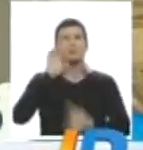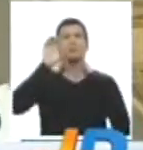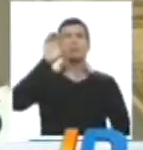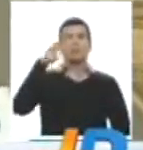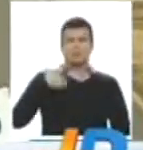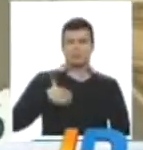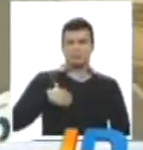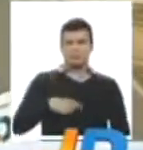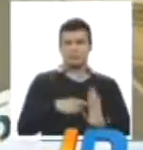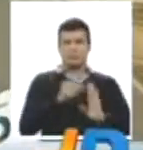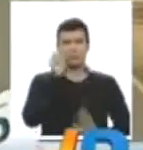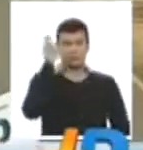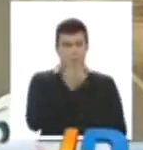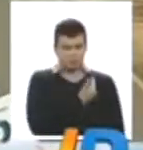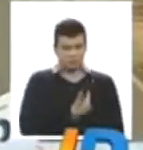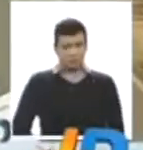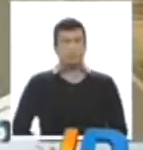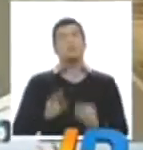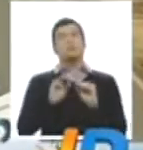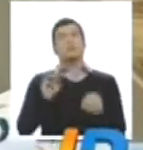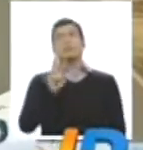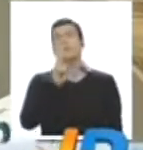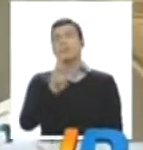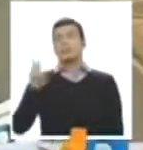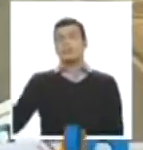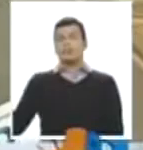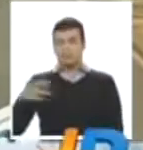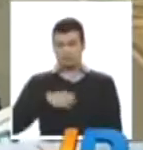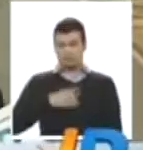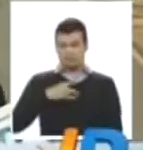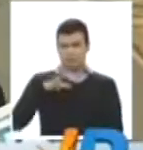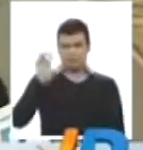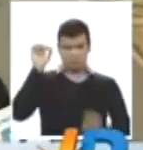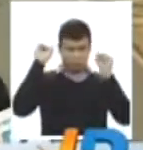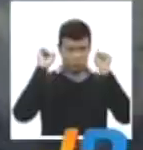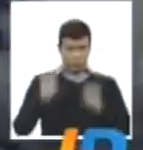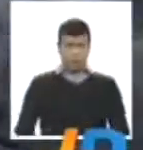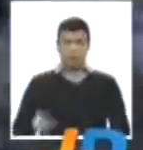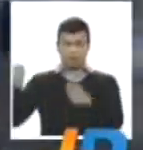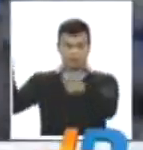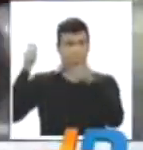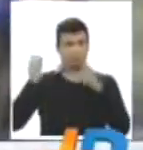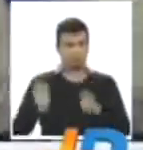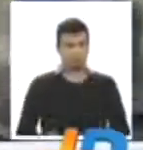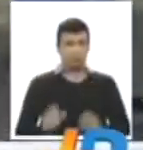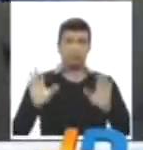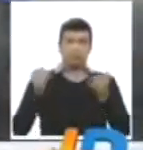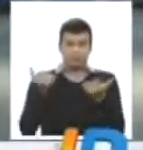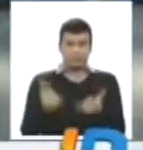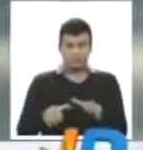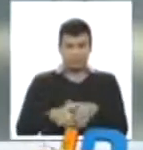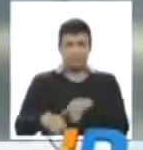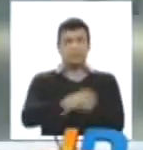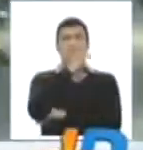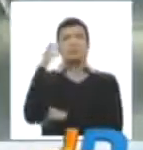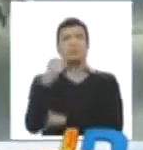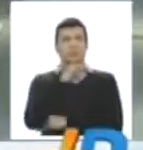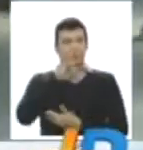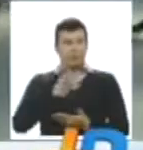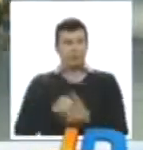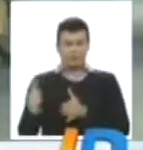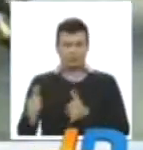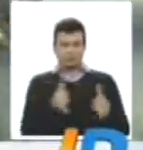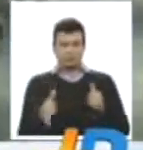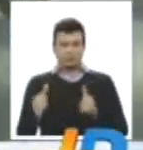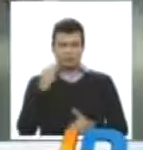El presidente dijo es que quedé 33 medallas de oro, lo mínimo que podíamos traer. Desde ya la Selección Nacional de Patinaje estudia